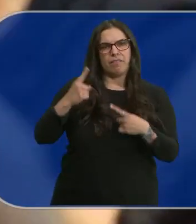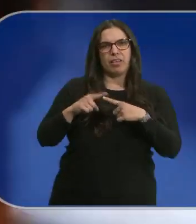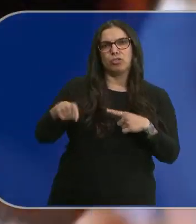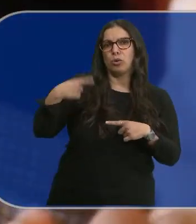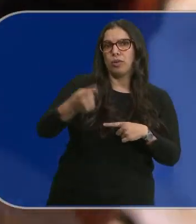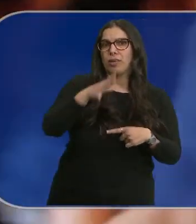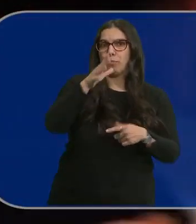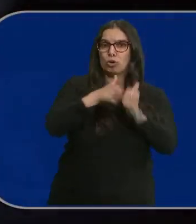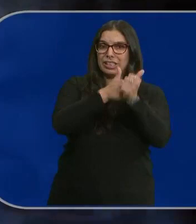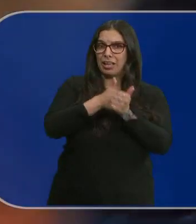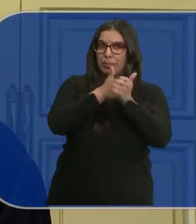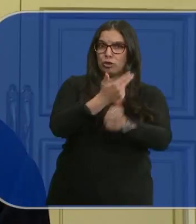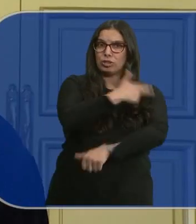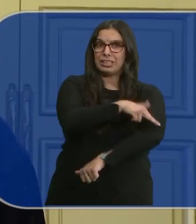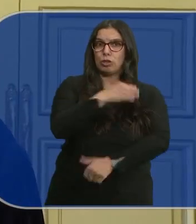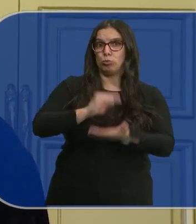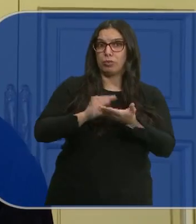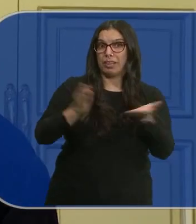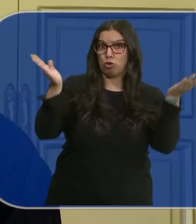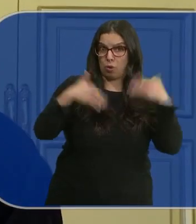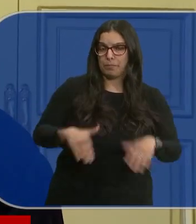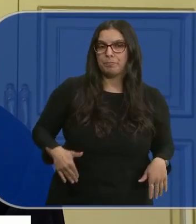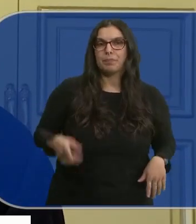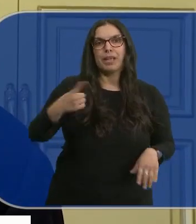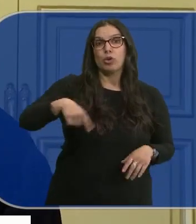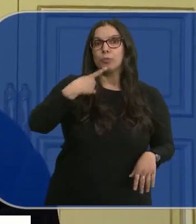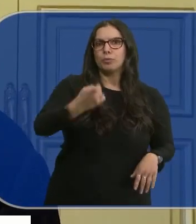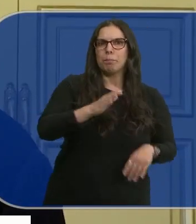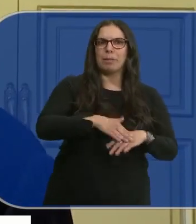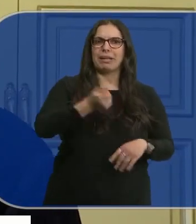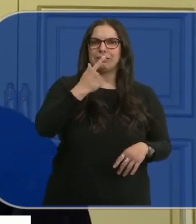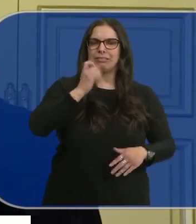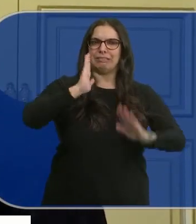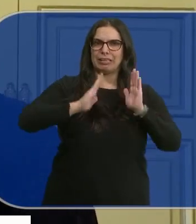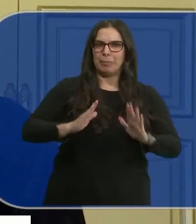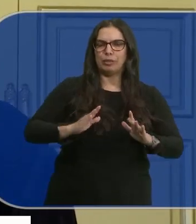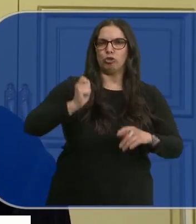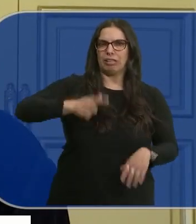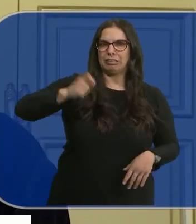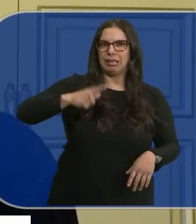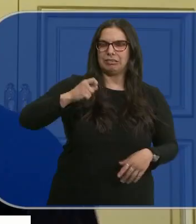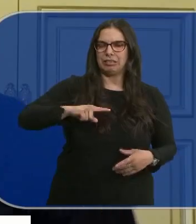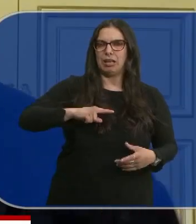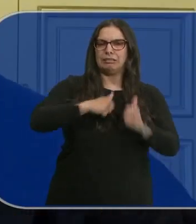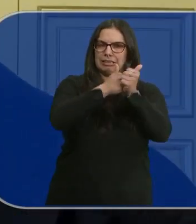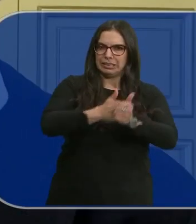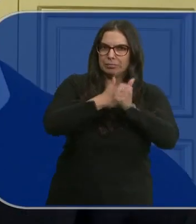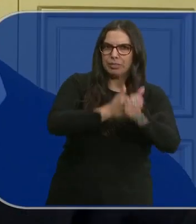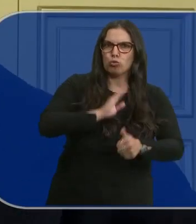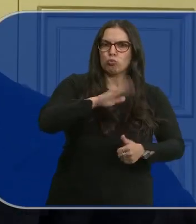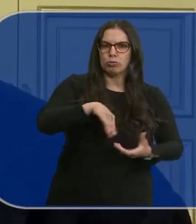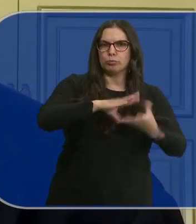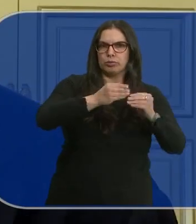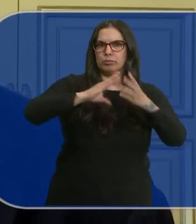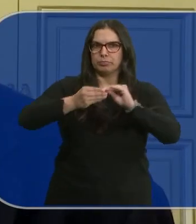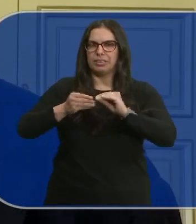de la falta de seguimiento sanitario. La dificultad que tienen para tener unos tratamientos periódicos y adecuados en los